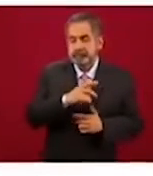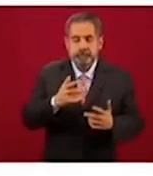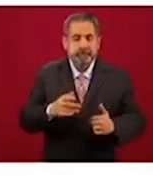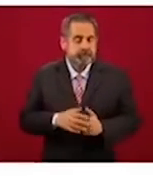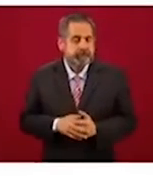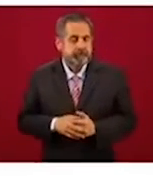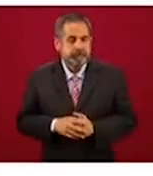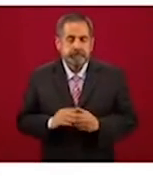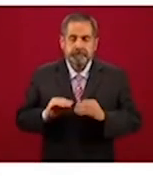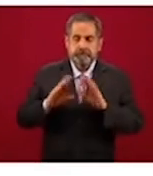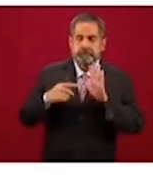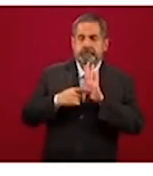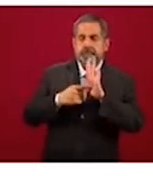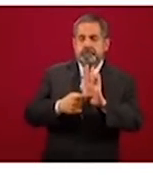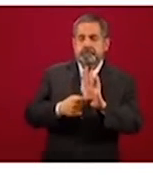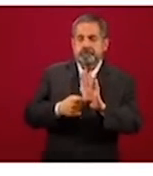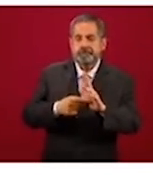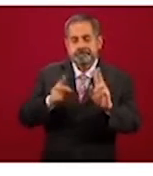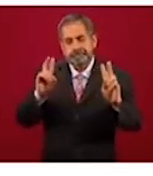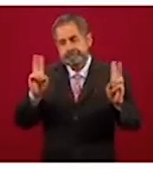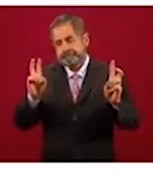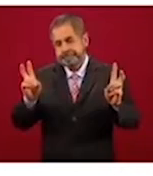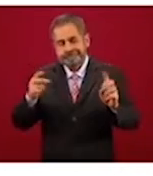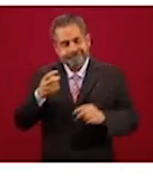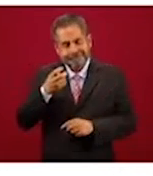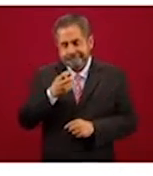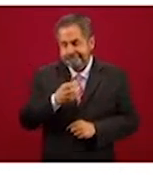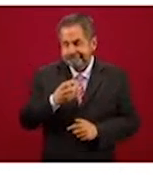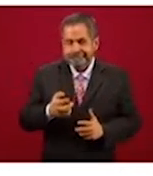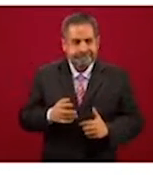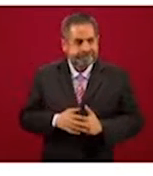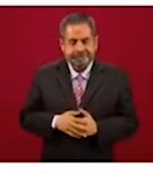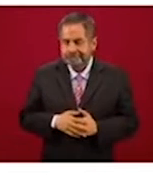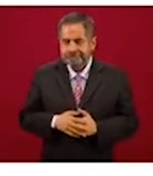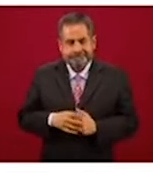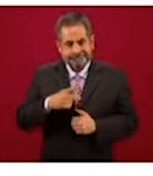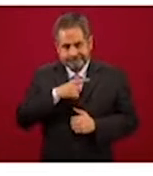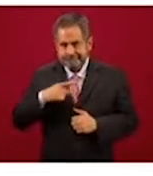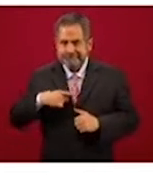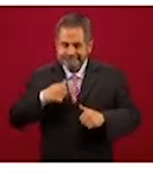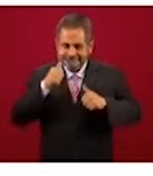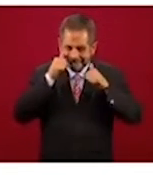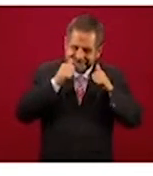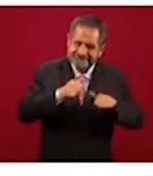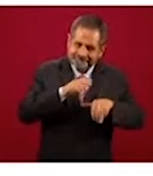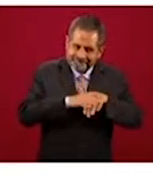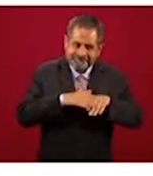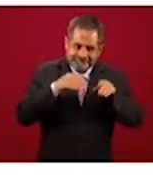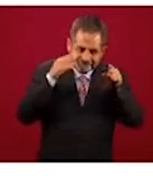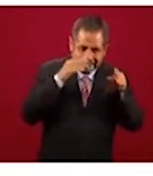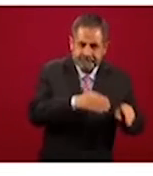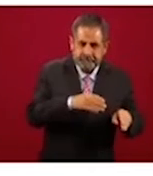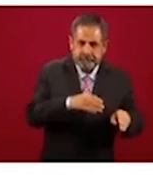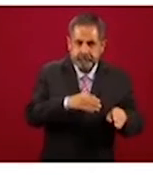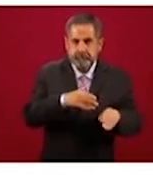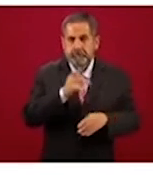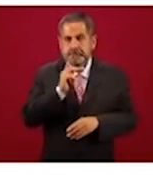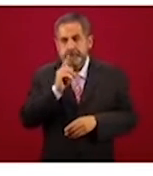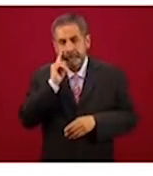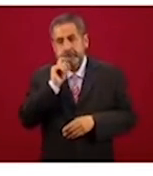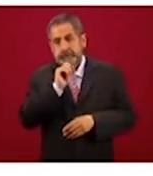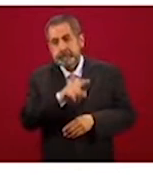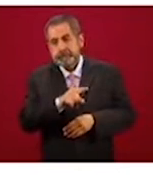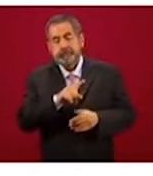aquí hay un tema en donde debemos aplicarnos pero aún así aquí recibimos